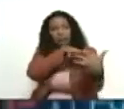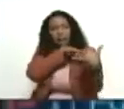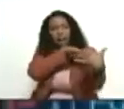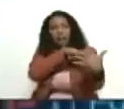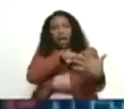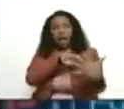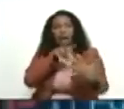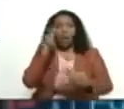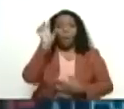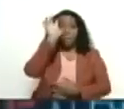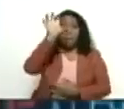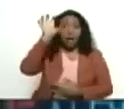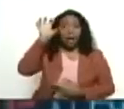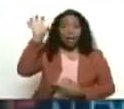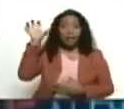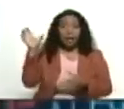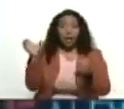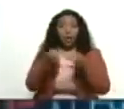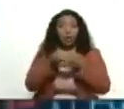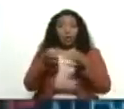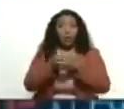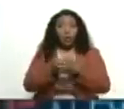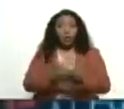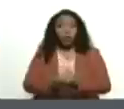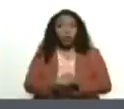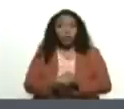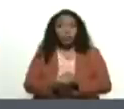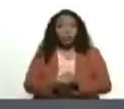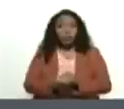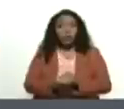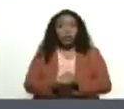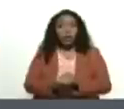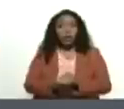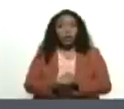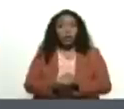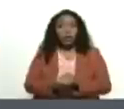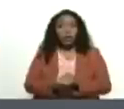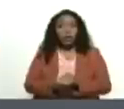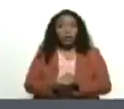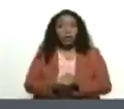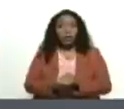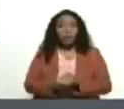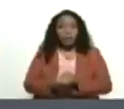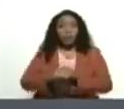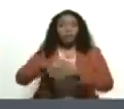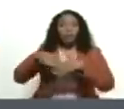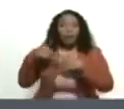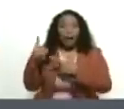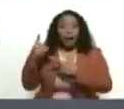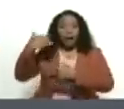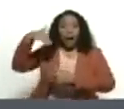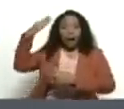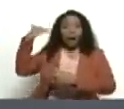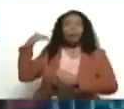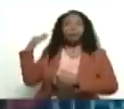entre países y entre grupos humanos para que en algún momento, hace ya